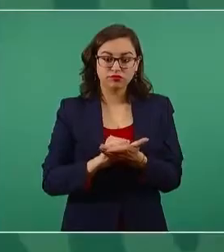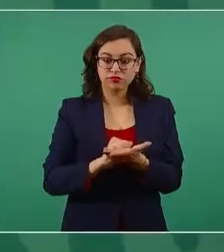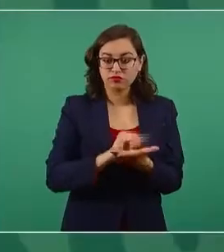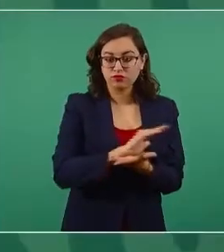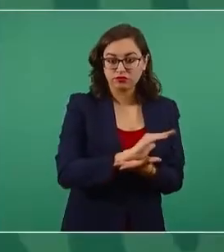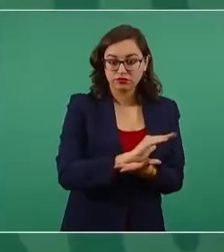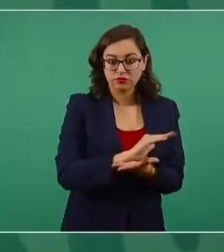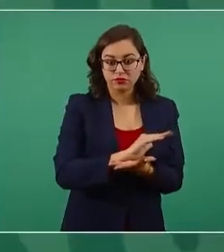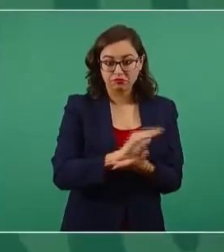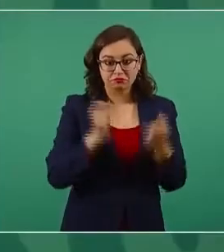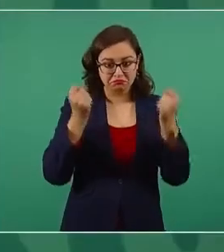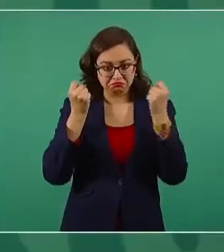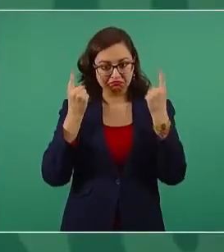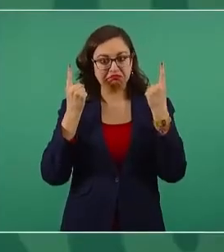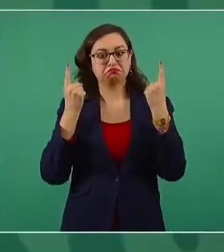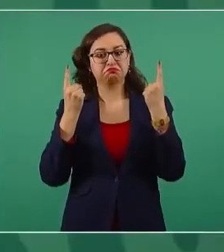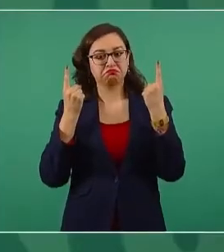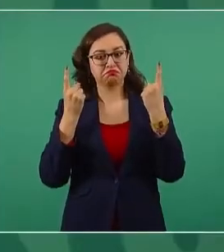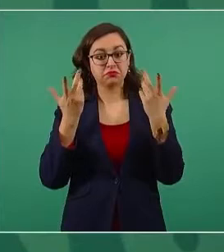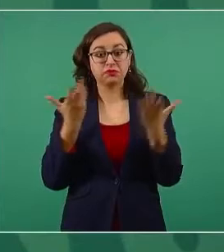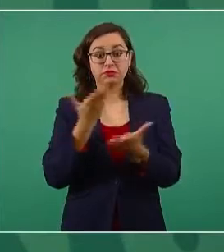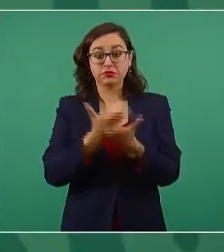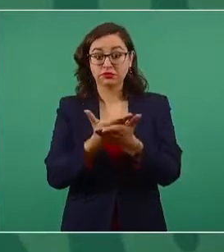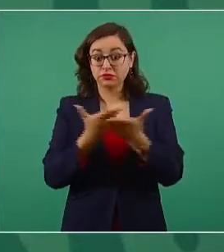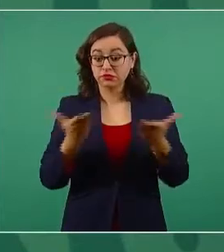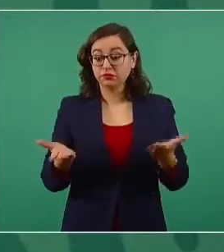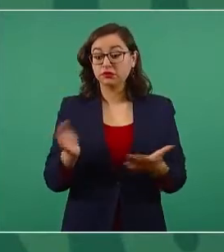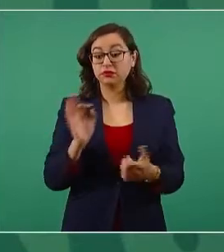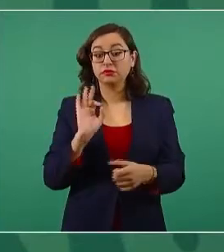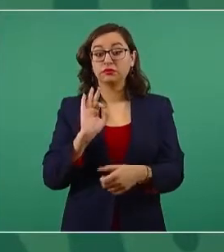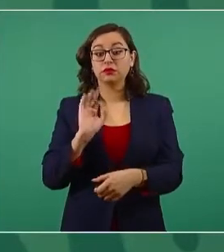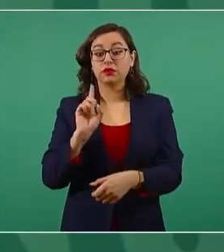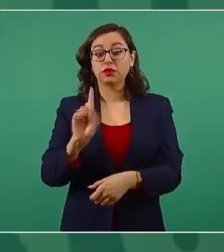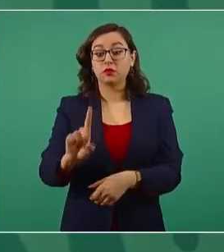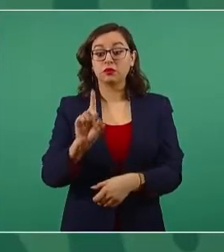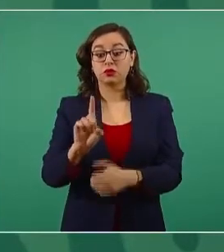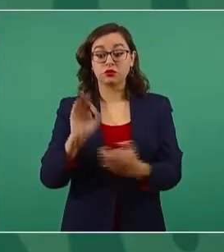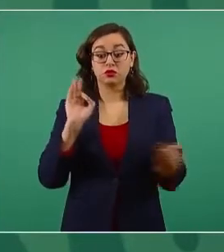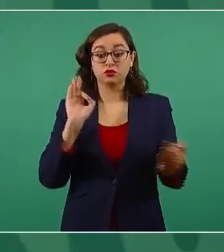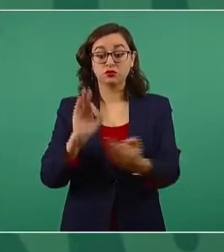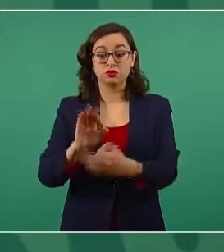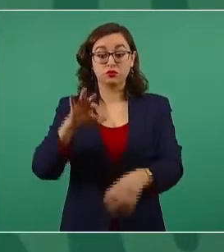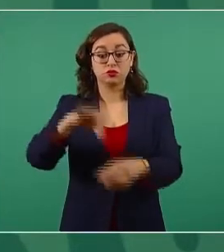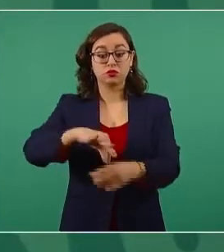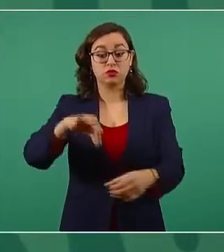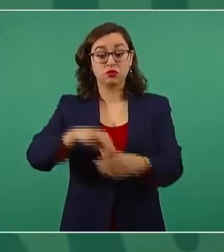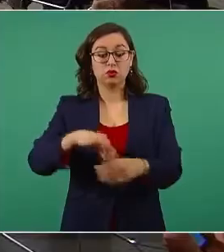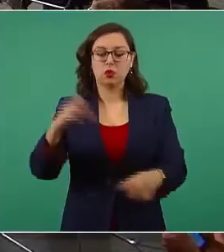y se nos presenta esta oportunidad de también agregar